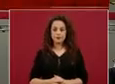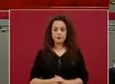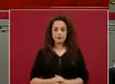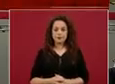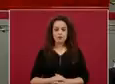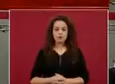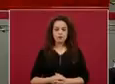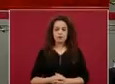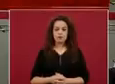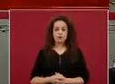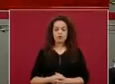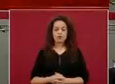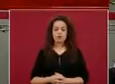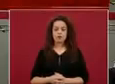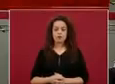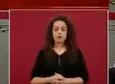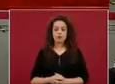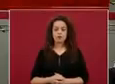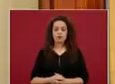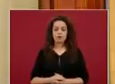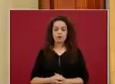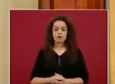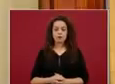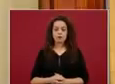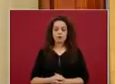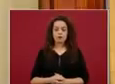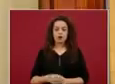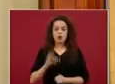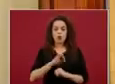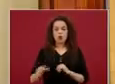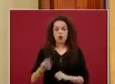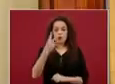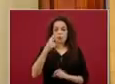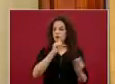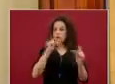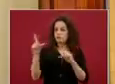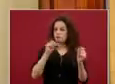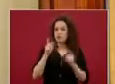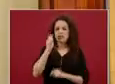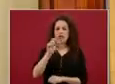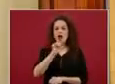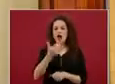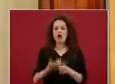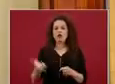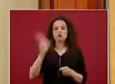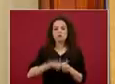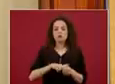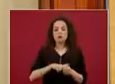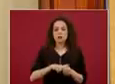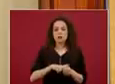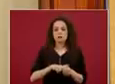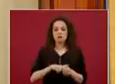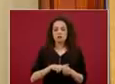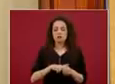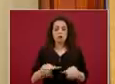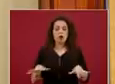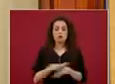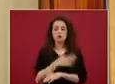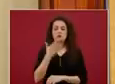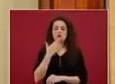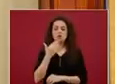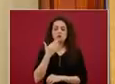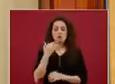diapositivas en donde actualizamos la ocupación y disponibilidad hospitalaria. Prácticamente no hemos tenido cambios, aunque en las